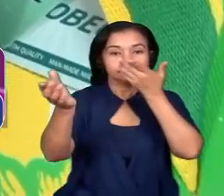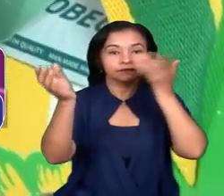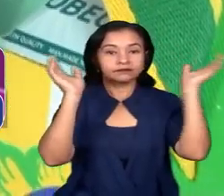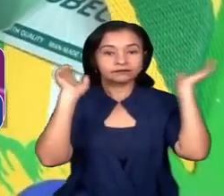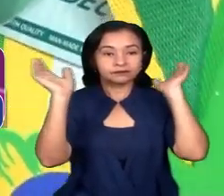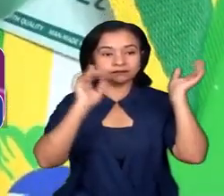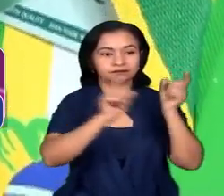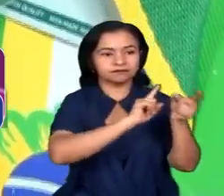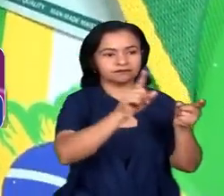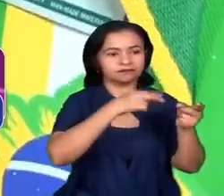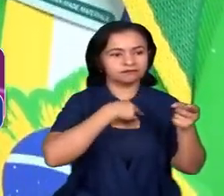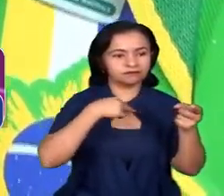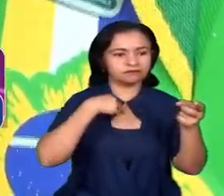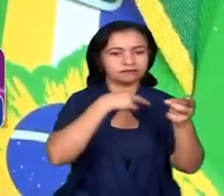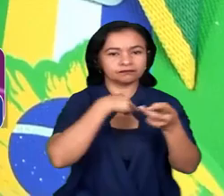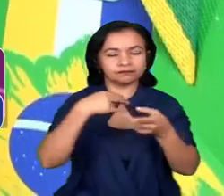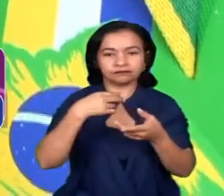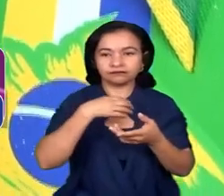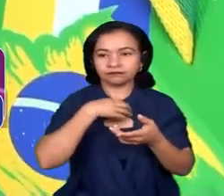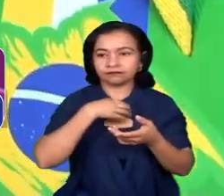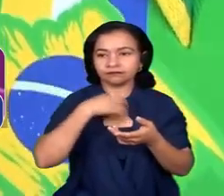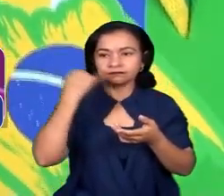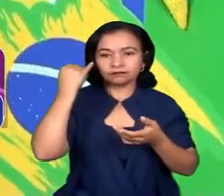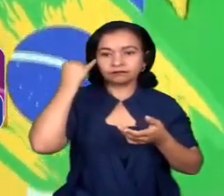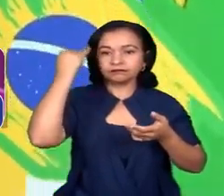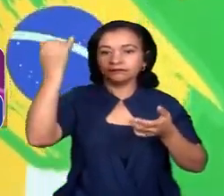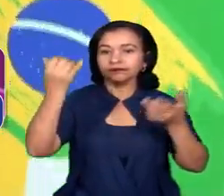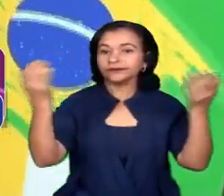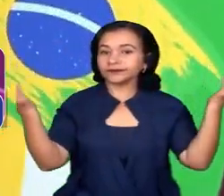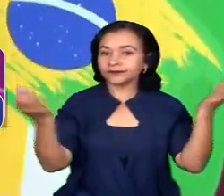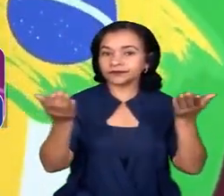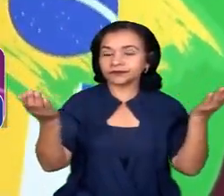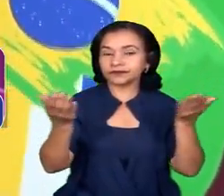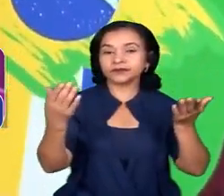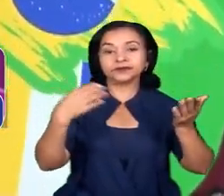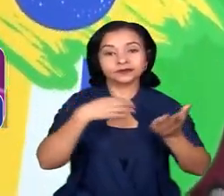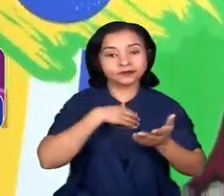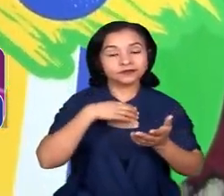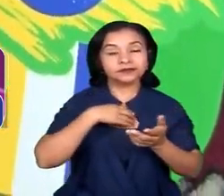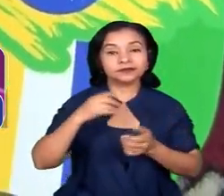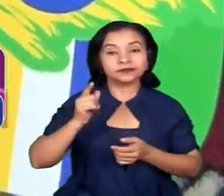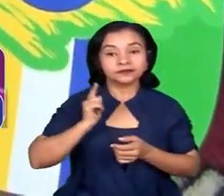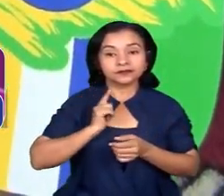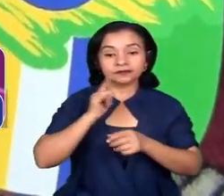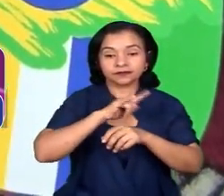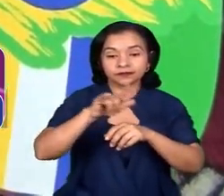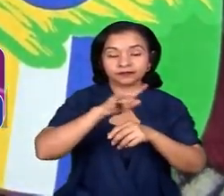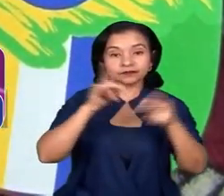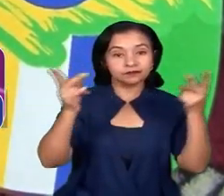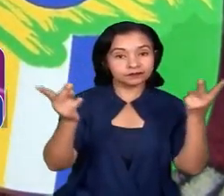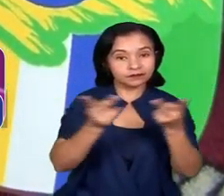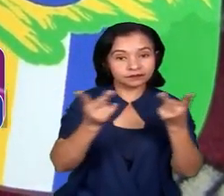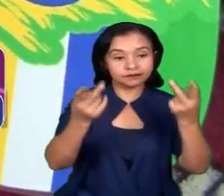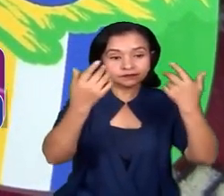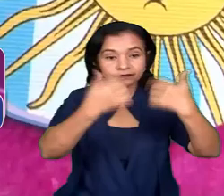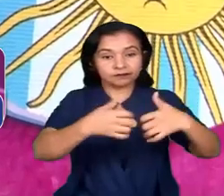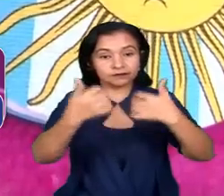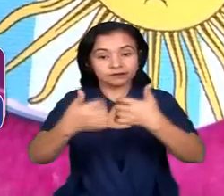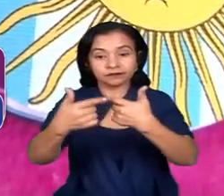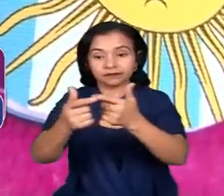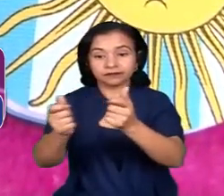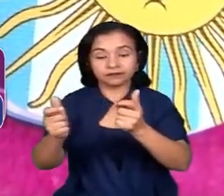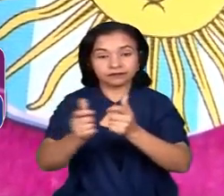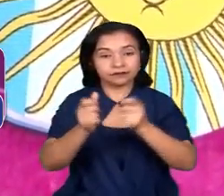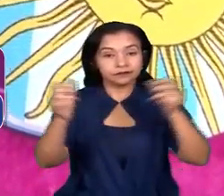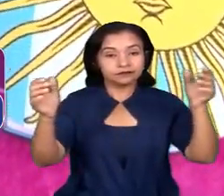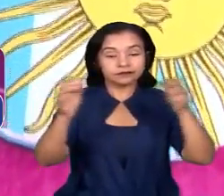hagan esto, va en contra de los mismos principios del comercio. Nosotros tenemos que buscar sobrevivir, las empresas pequeñas y